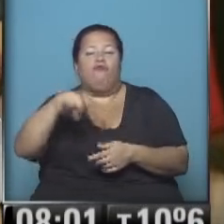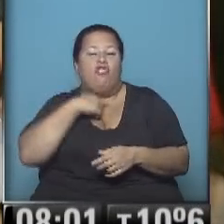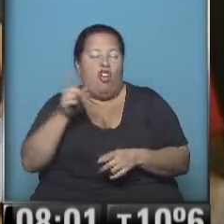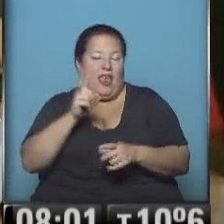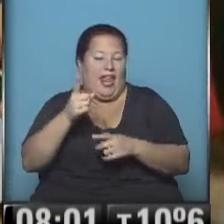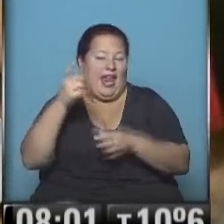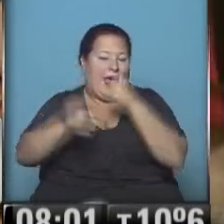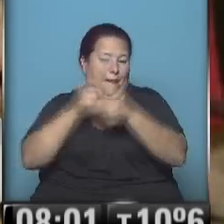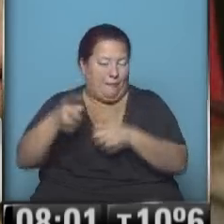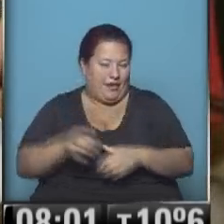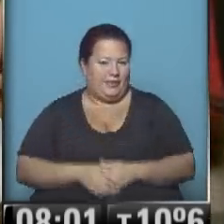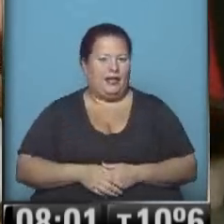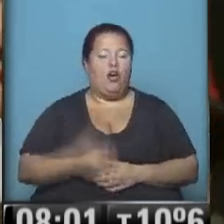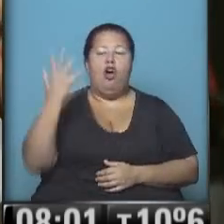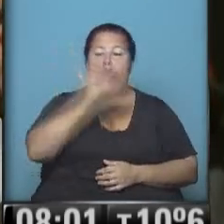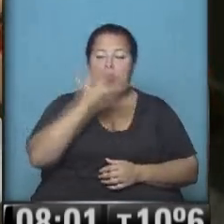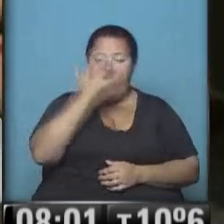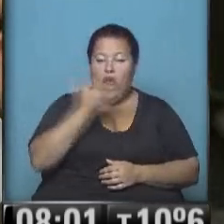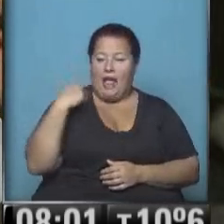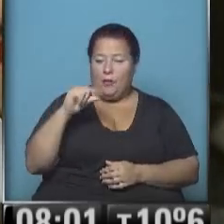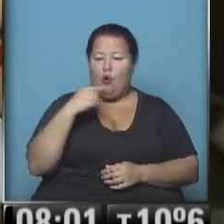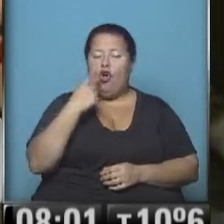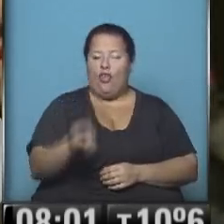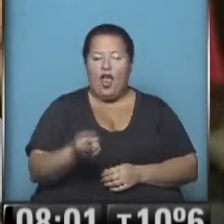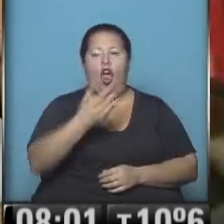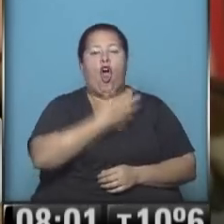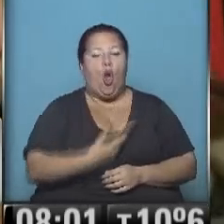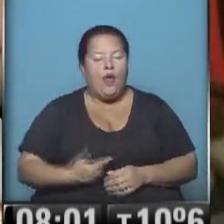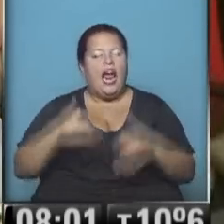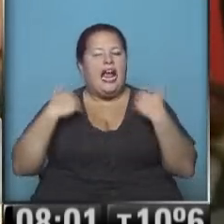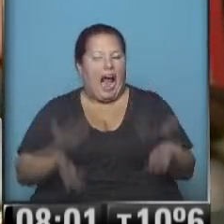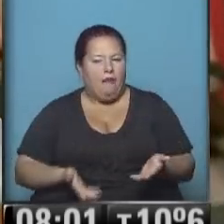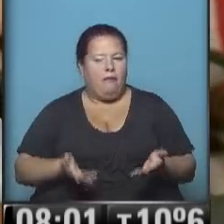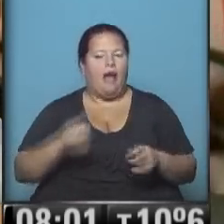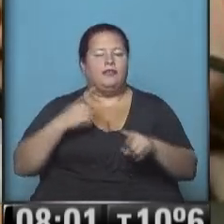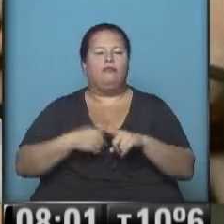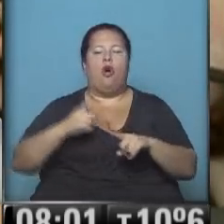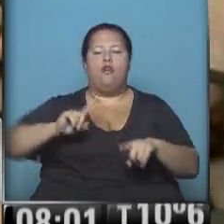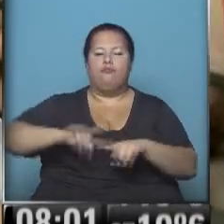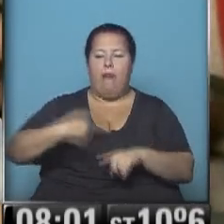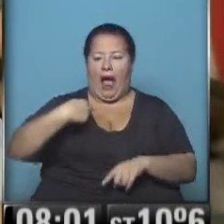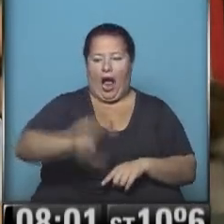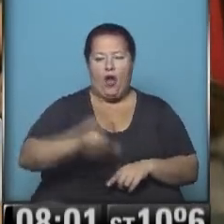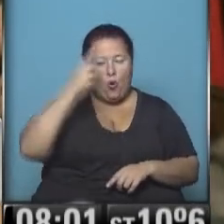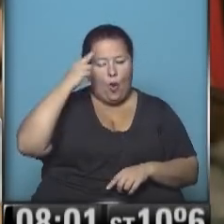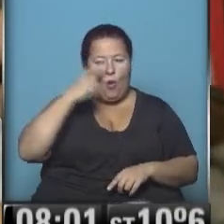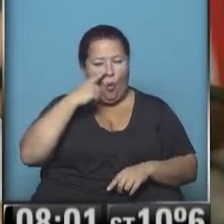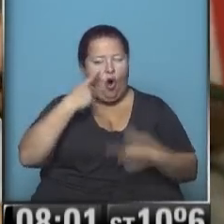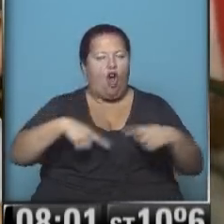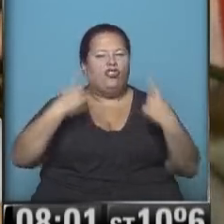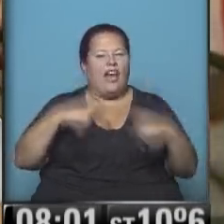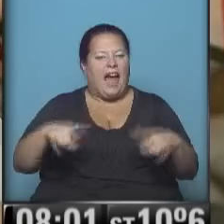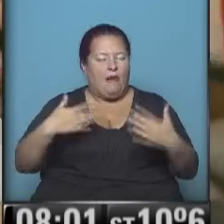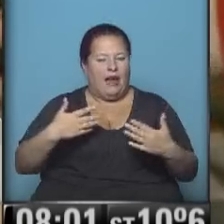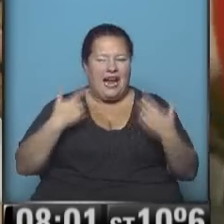parte de la entidad. Ministro, Hugo Moyano acaba de decir recién que el gobierno es capaz de todos por el paro que se viene el 9 de julio, por las cosas raras que puedan